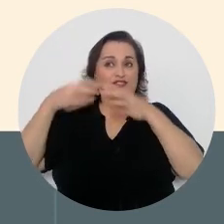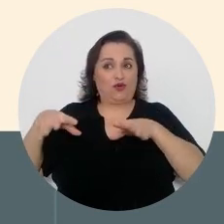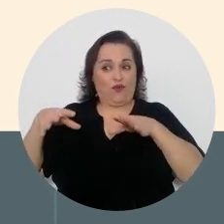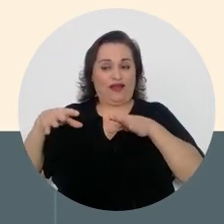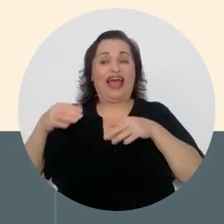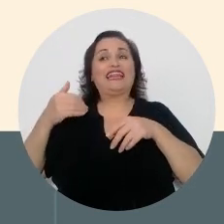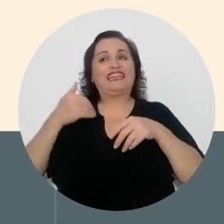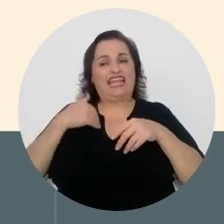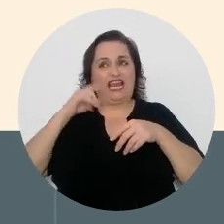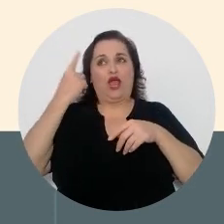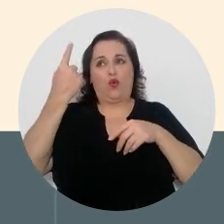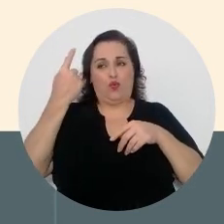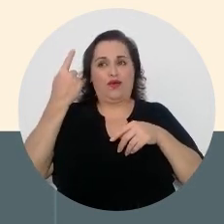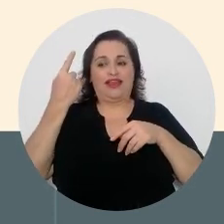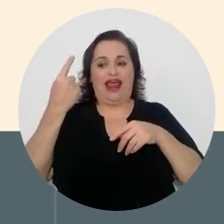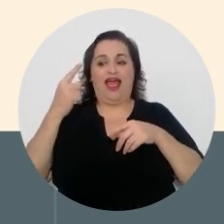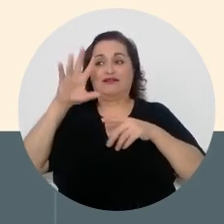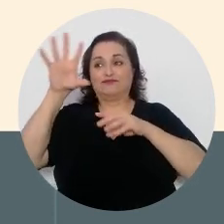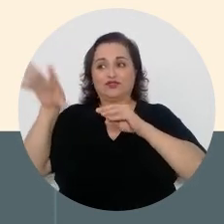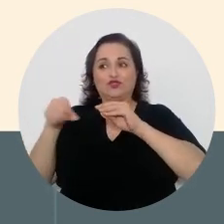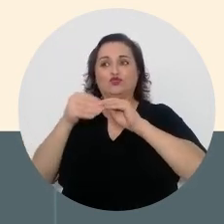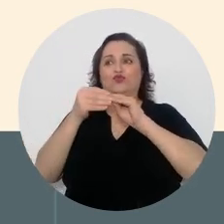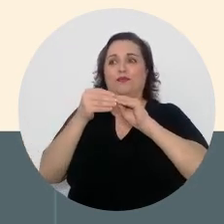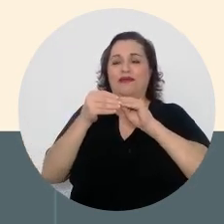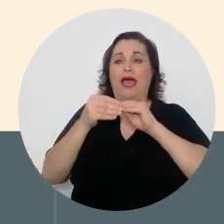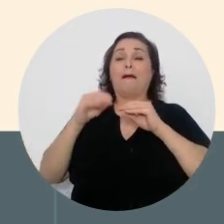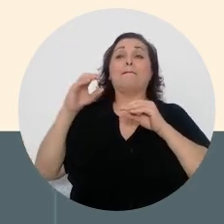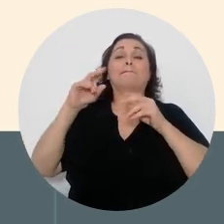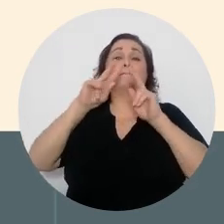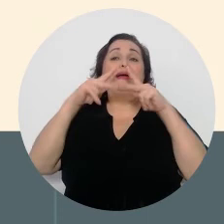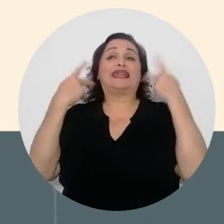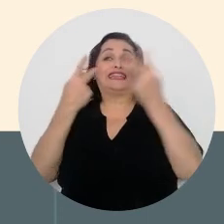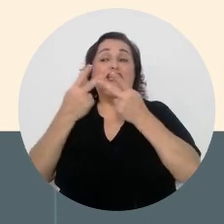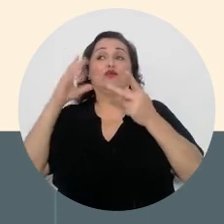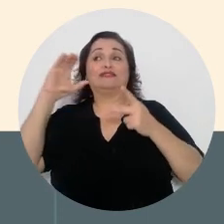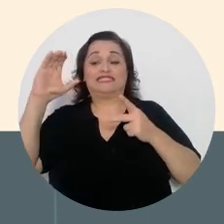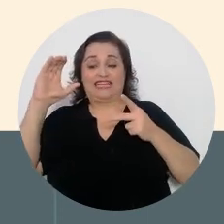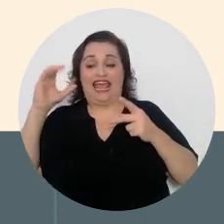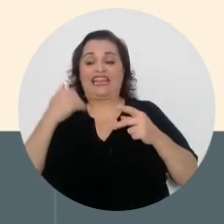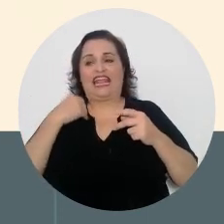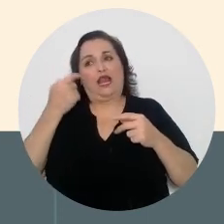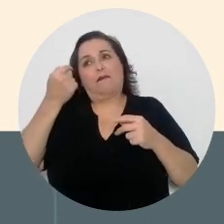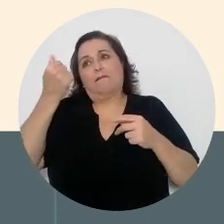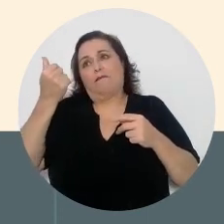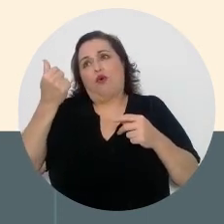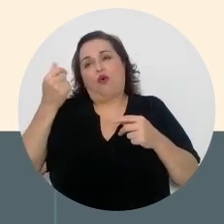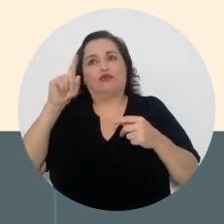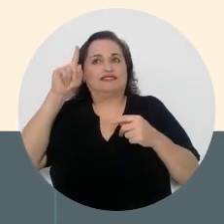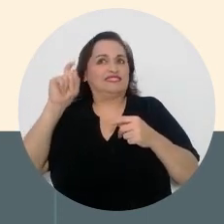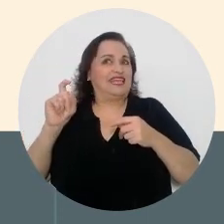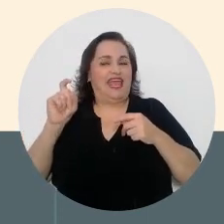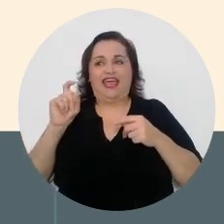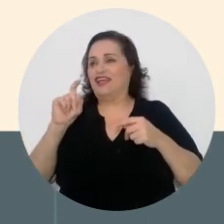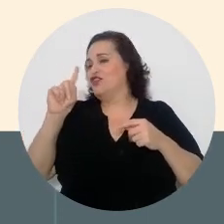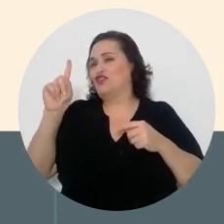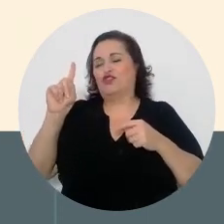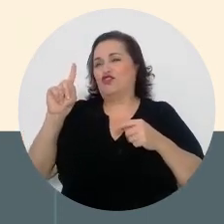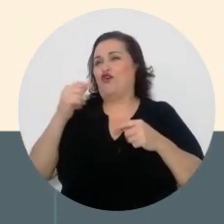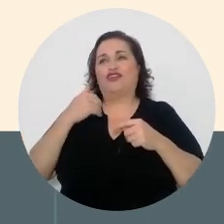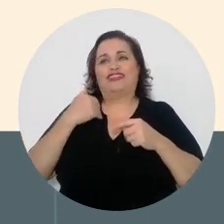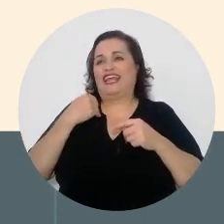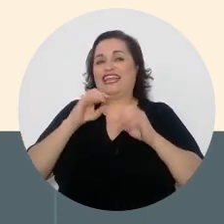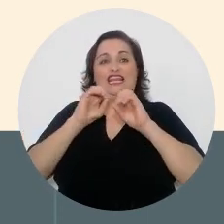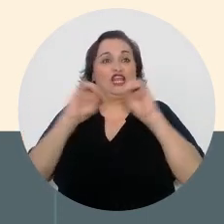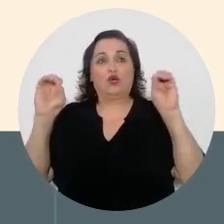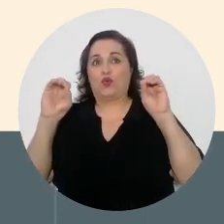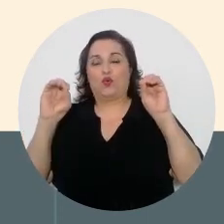cifra residual, entonces obtiene una curul por cifra residual. El partido C tiene muy poco, como podemos ver, y no